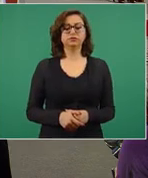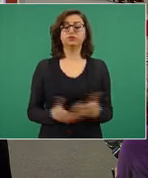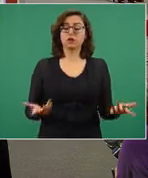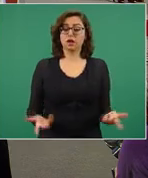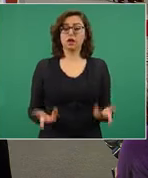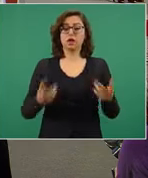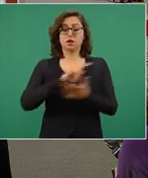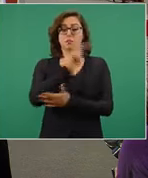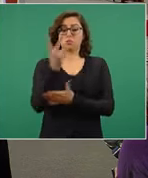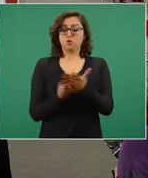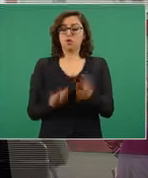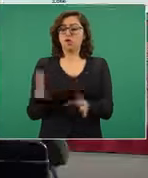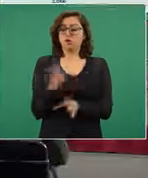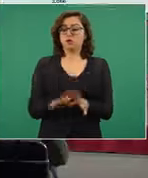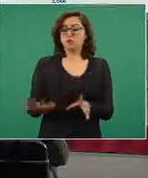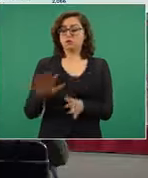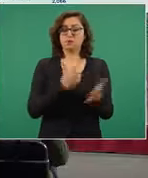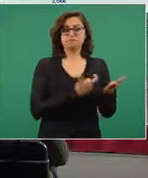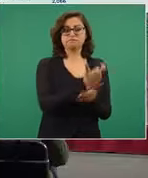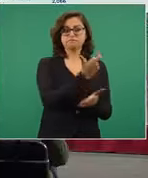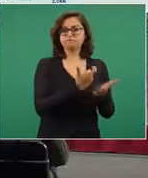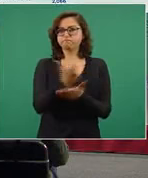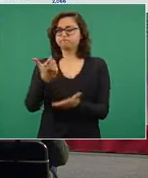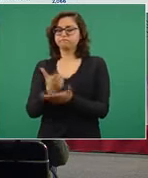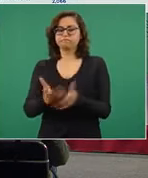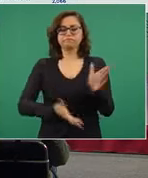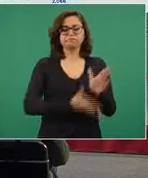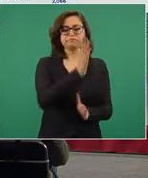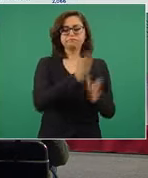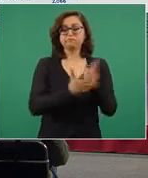programas sociales. Tenemos aquí